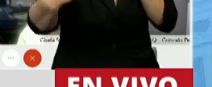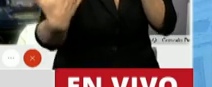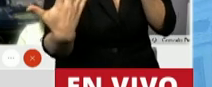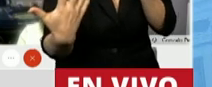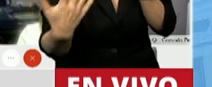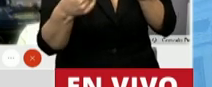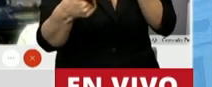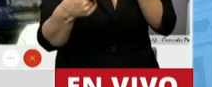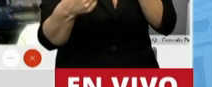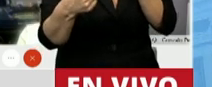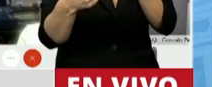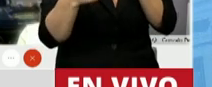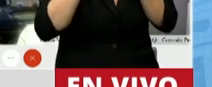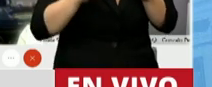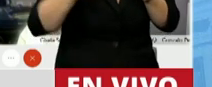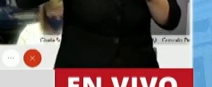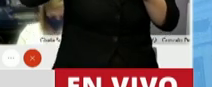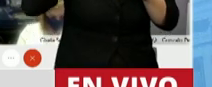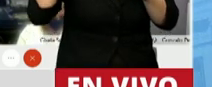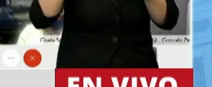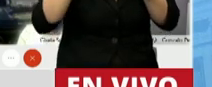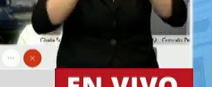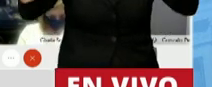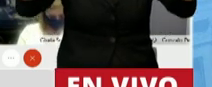llamaba a una inmigración.